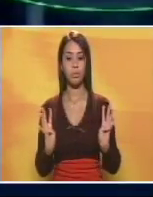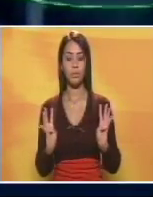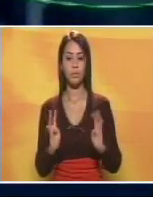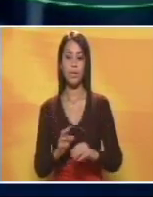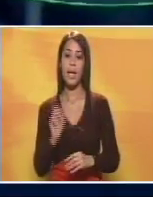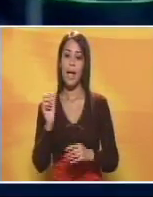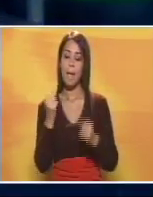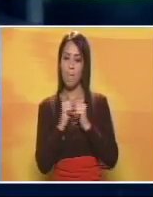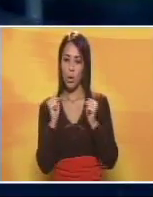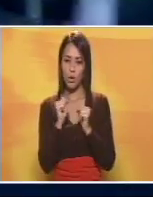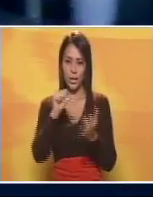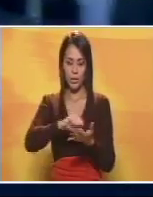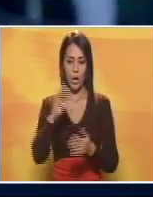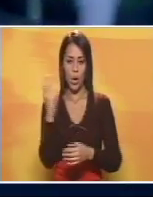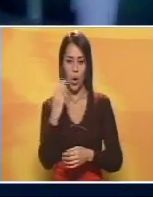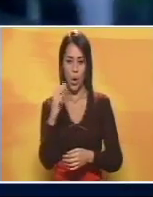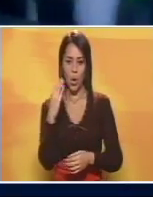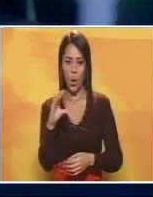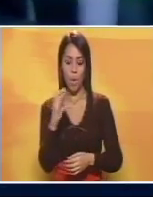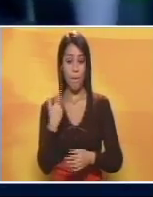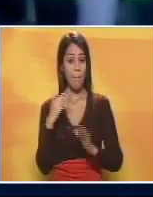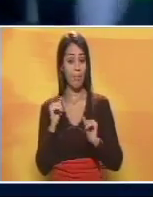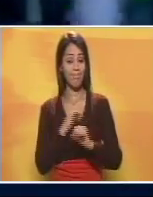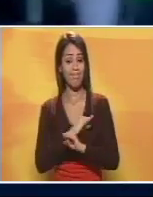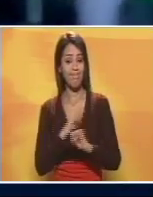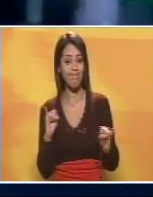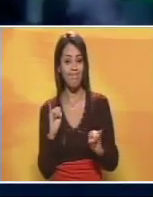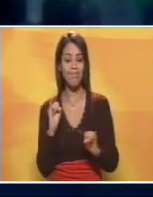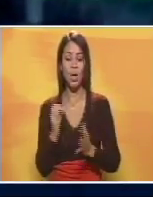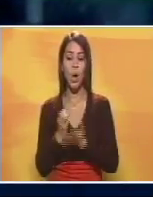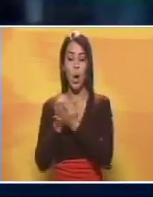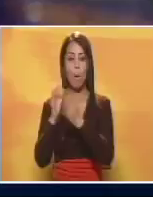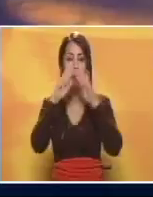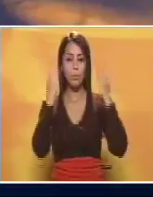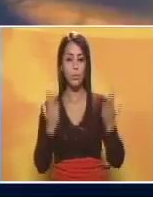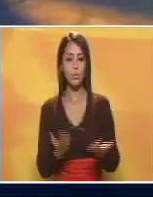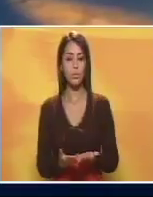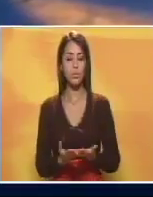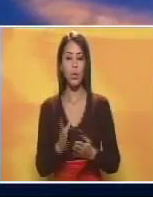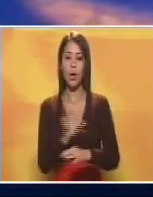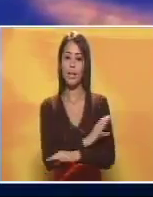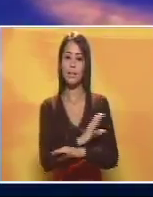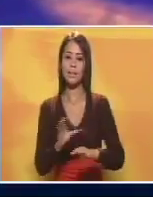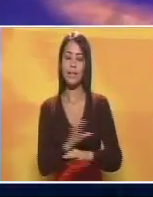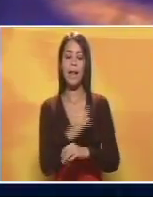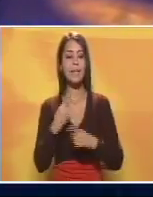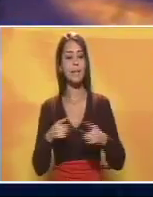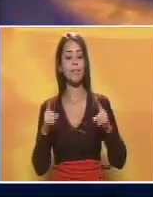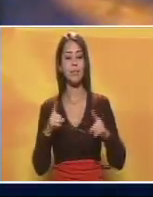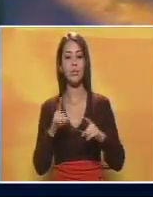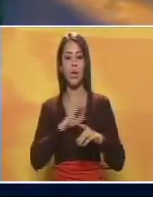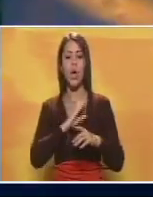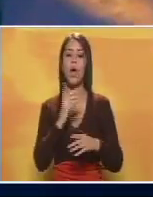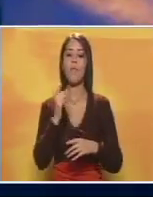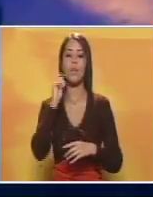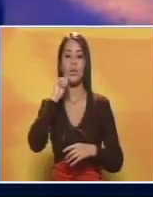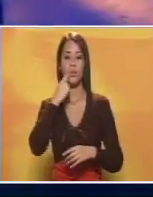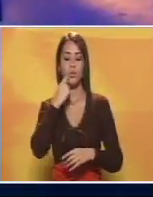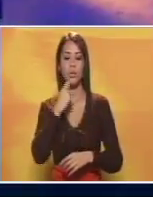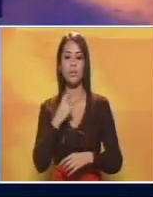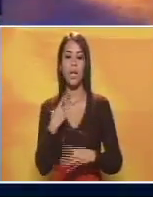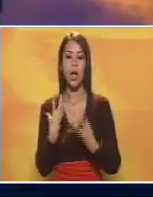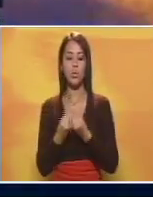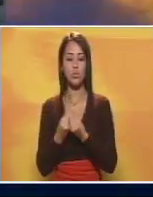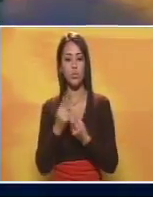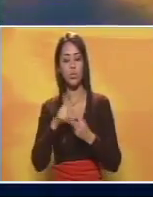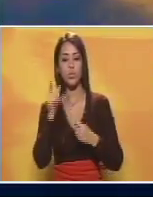Bogotá para despedir el trofeo de la Copa Mundo. Maluma interpretó Colors, himno del Mundial de Rusia 2018 compuesto por Jason Derulo,